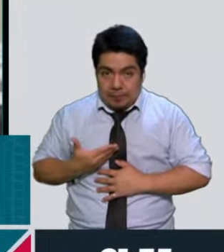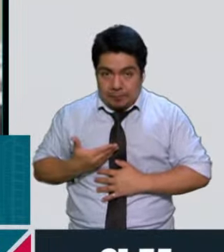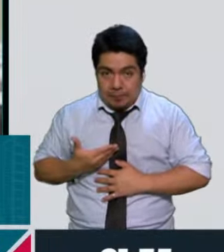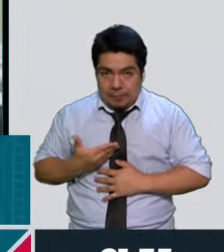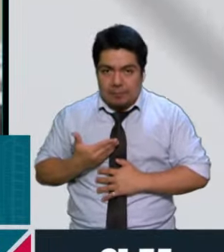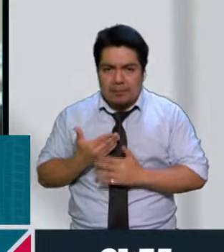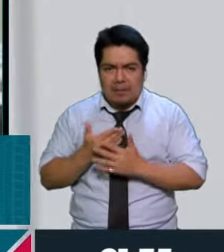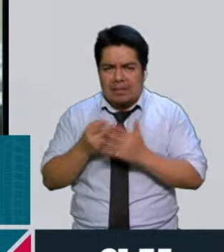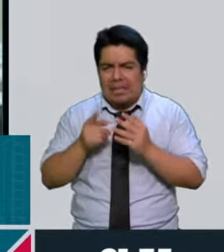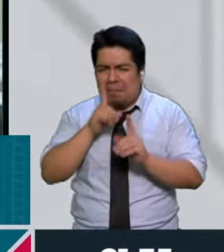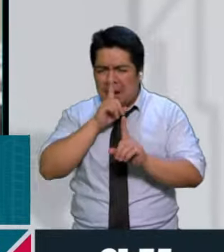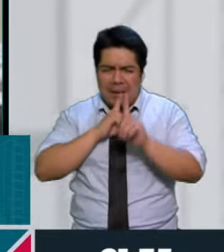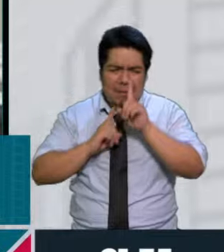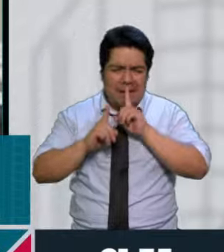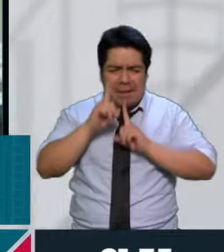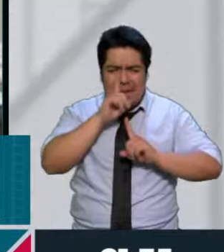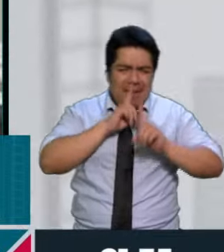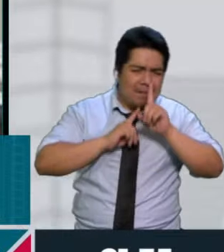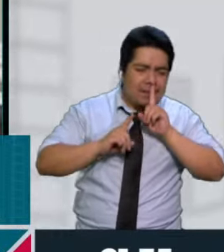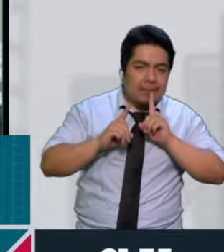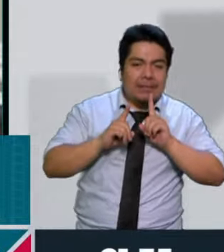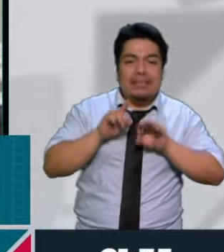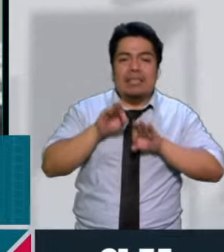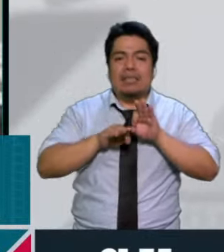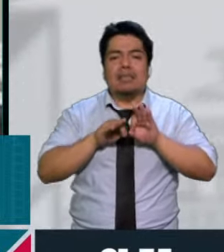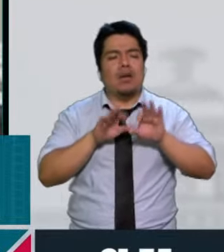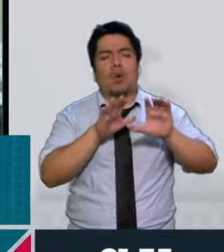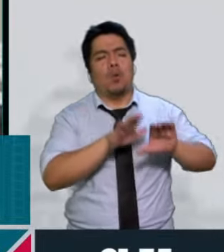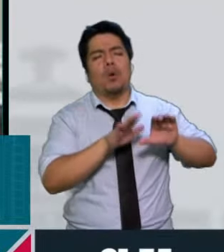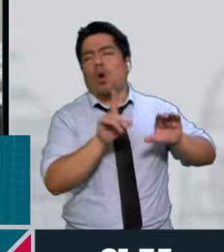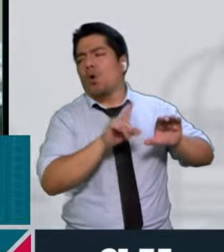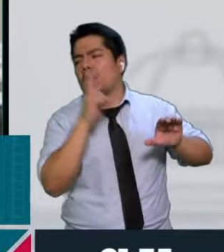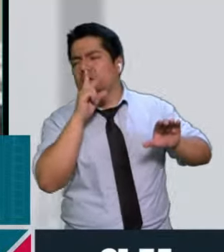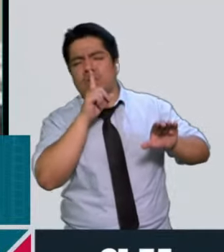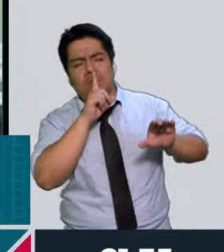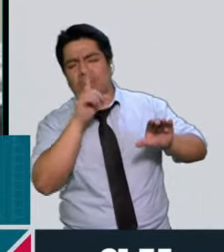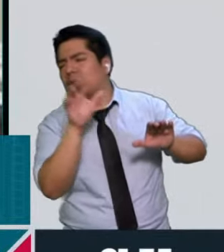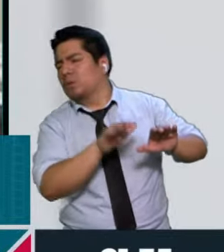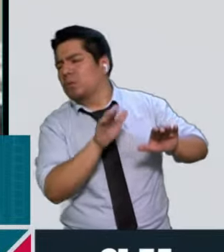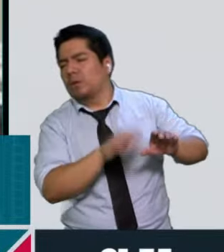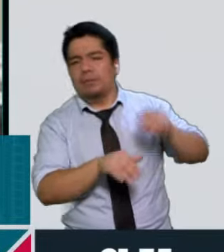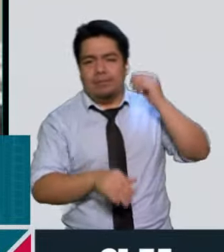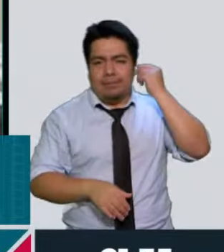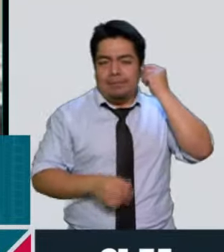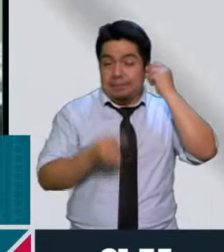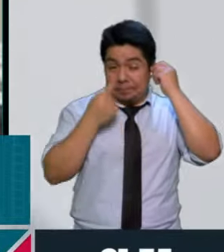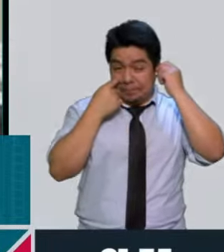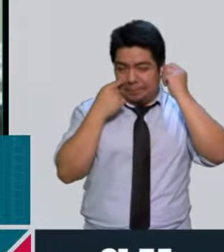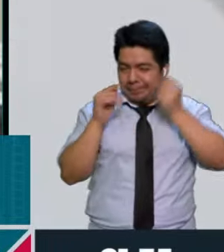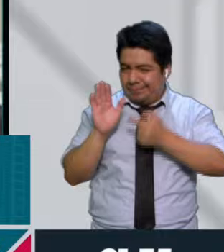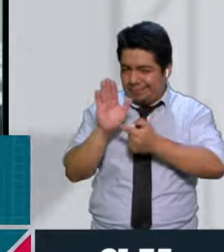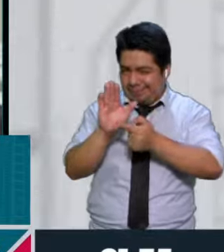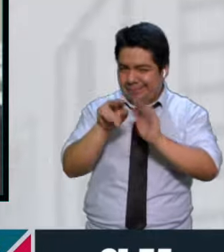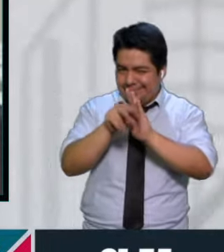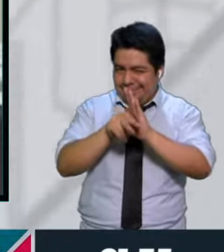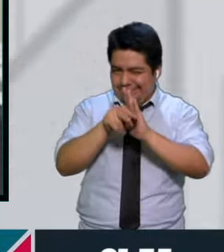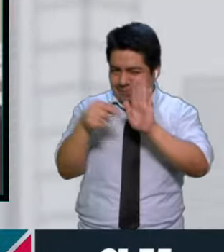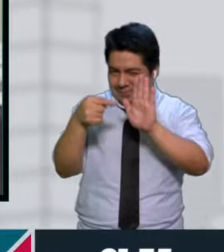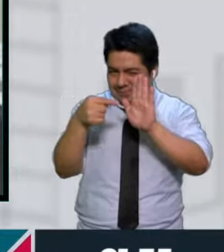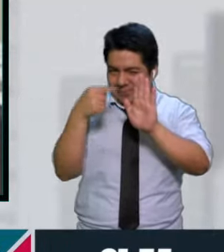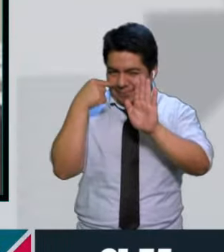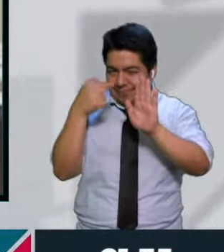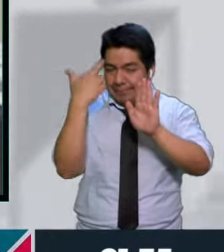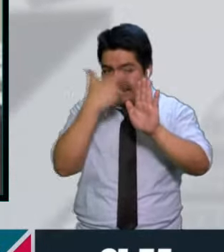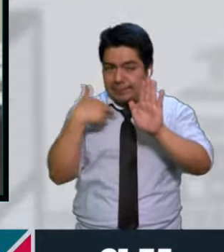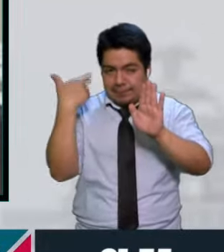han surgido mentiras que intentan opacar lo que todo mundo podemos ver. Así que si te parece, si les parece, vamos con el